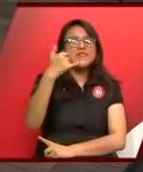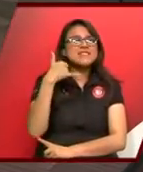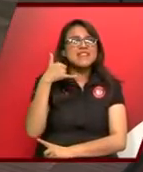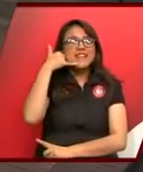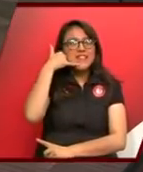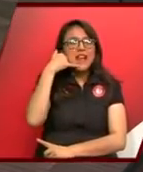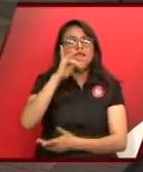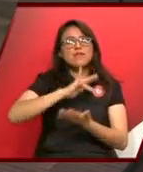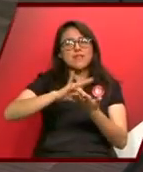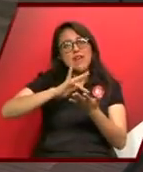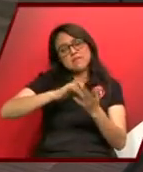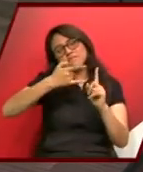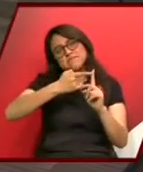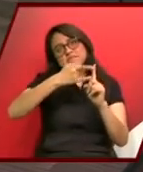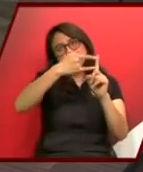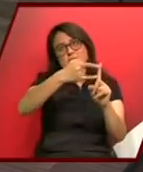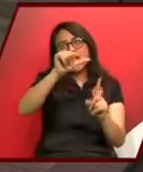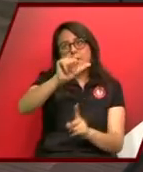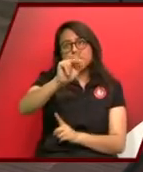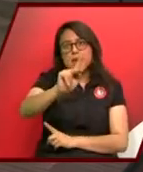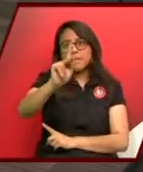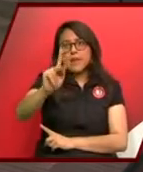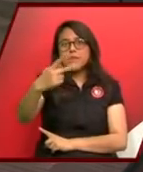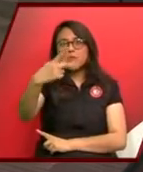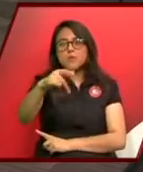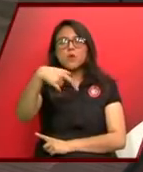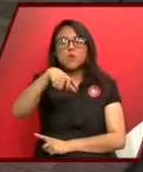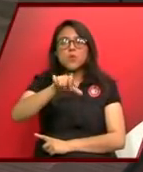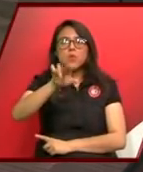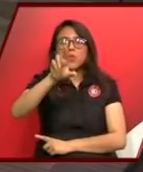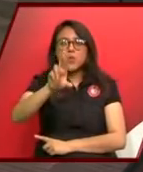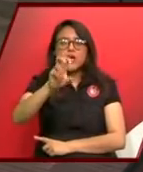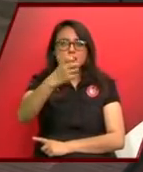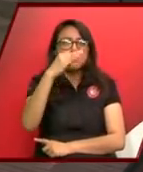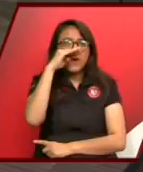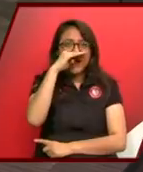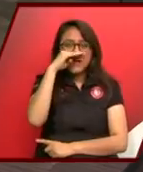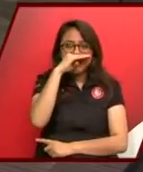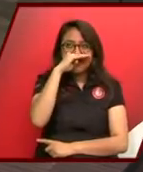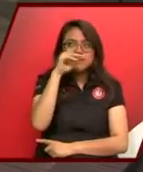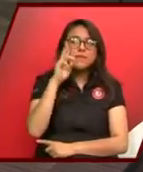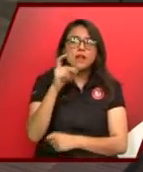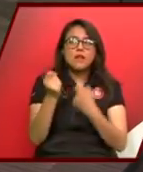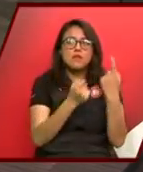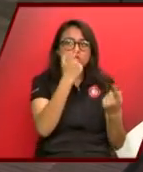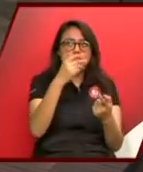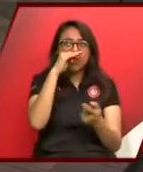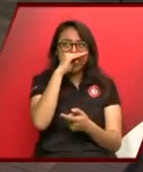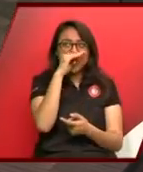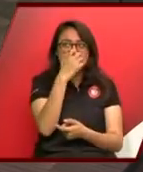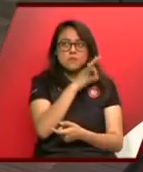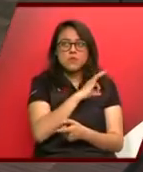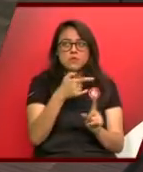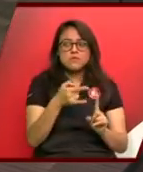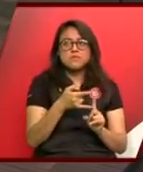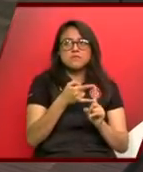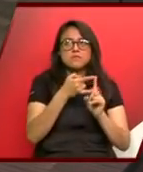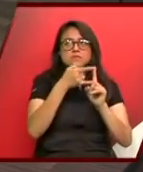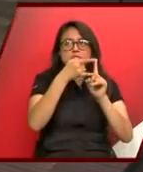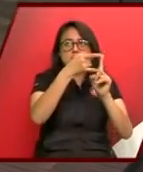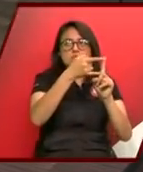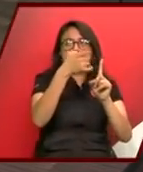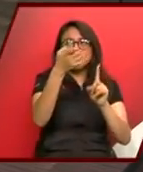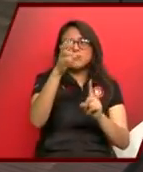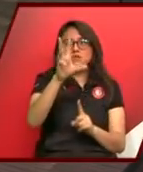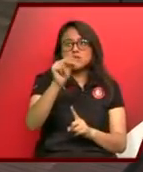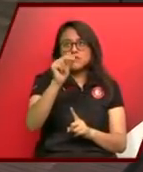su celular o con una tablet. Tiene que bajar la aplicación de su tienda donde compra. Esta es gratuita, ¿eh? Hay unas que cobran, pero esta es gratuita. Y esta